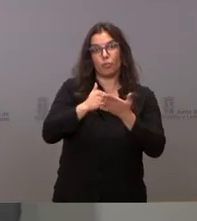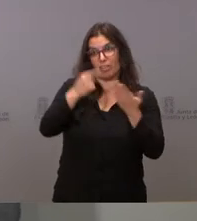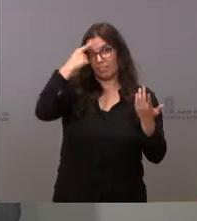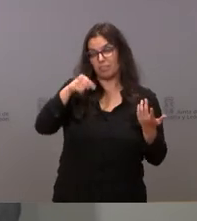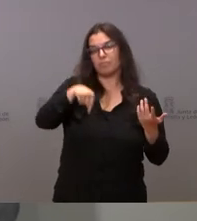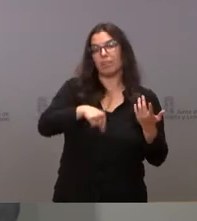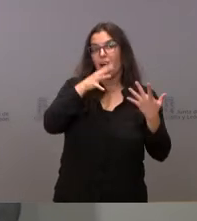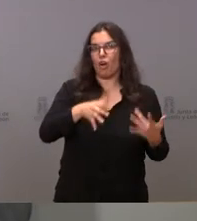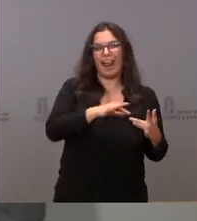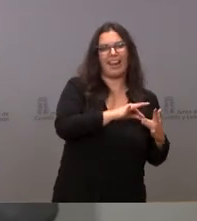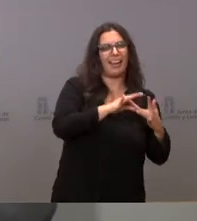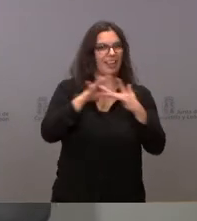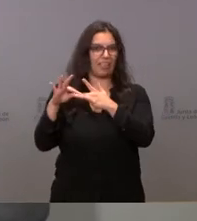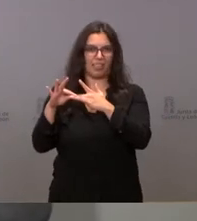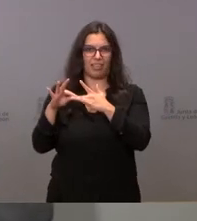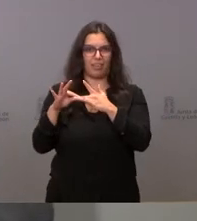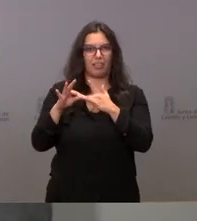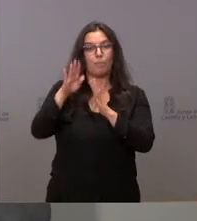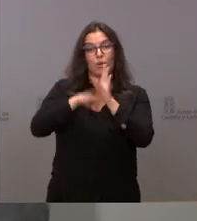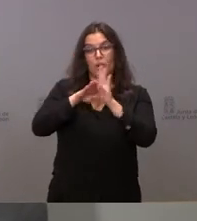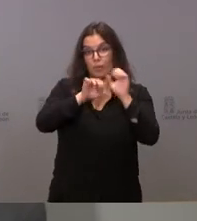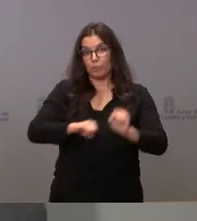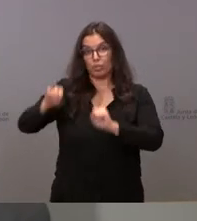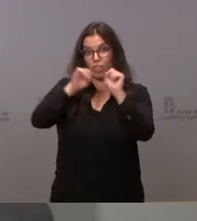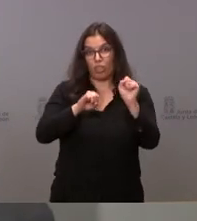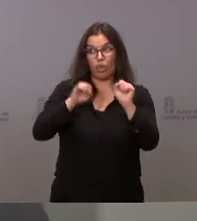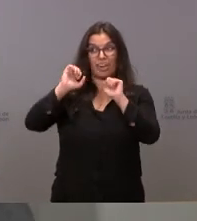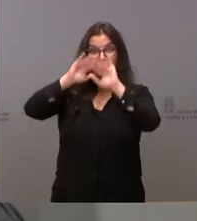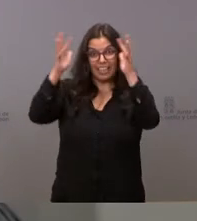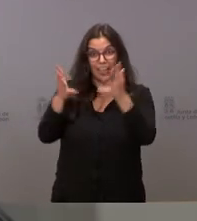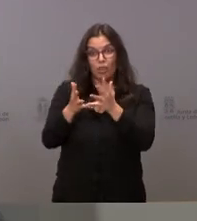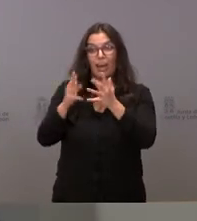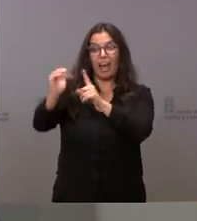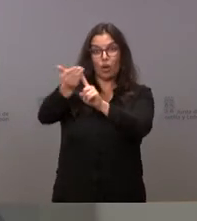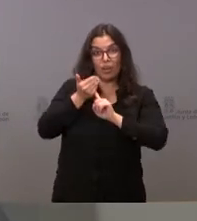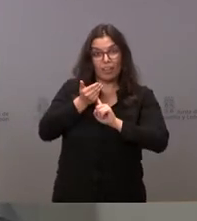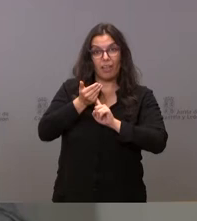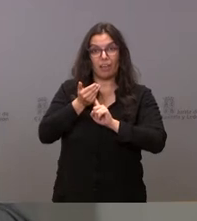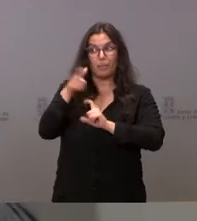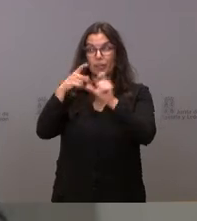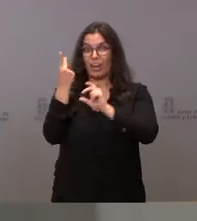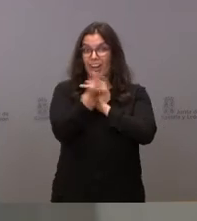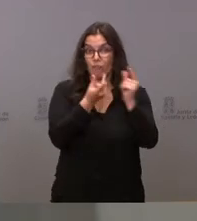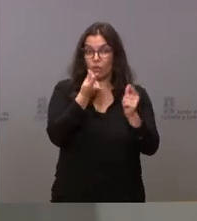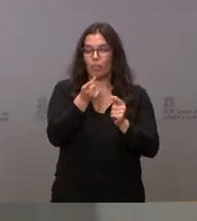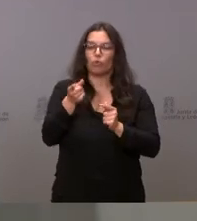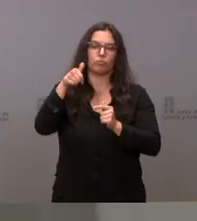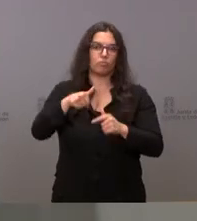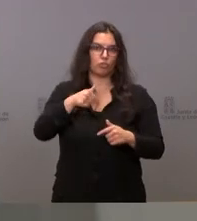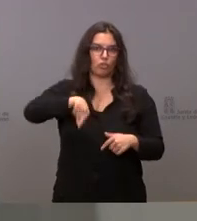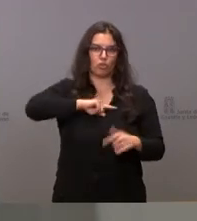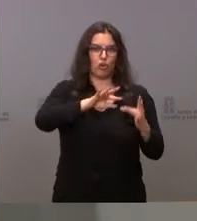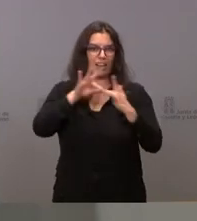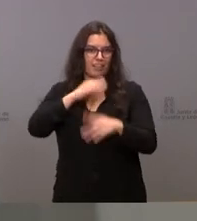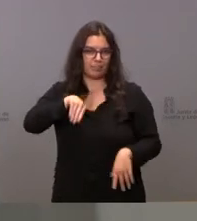en estos momentos los programas de protección internacional y de acogida a refugiados en nuestro país.